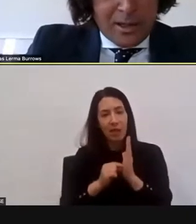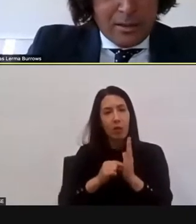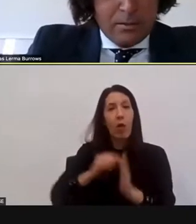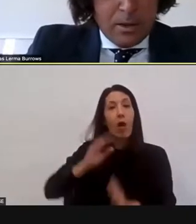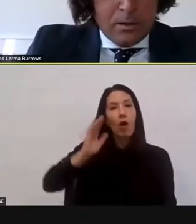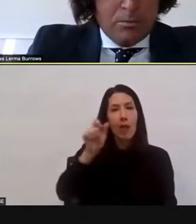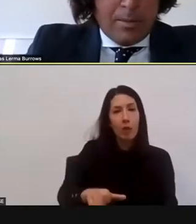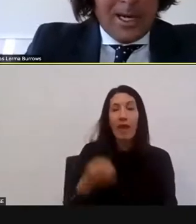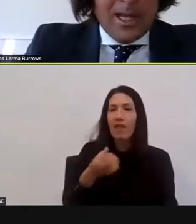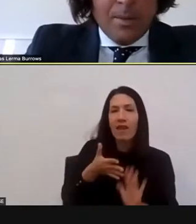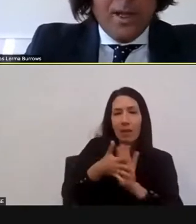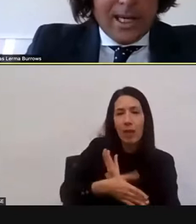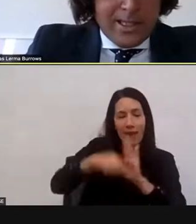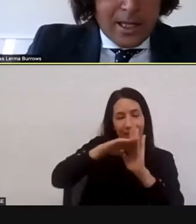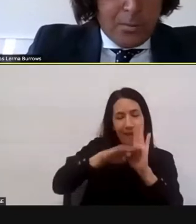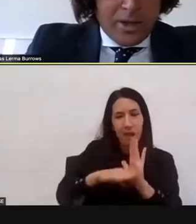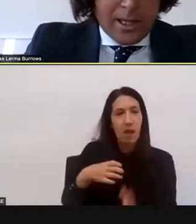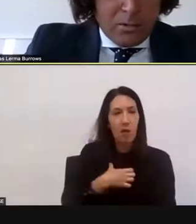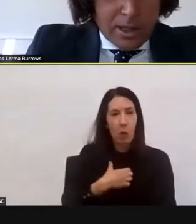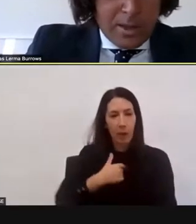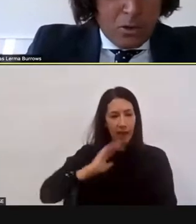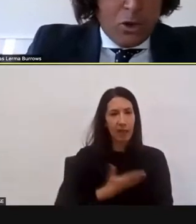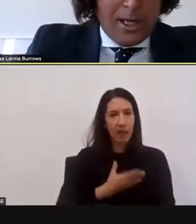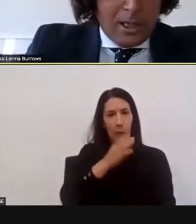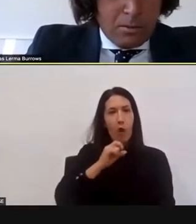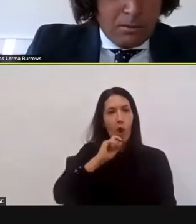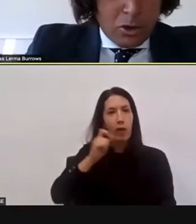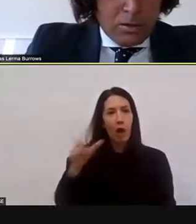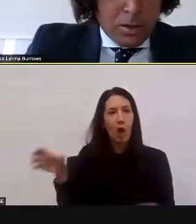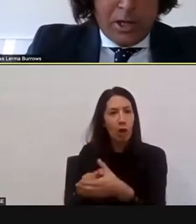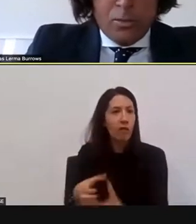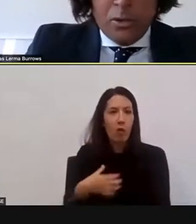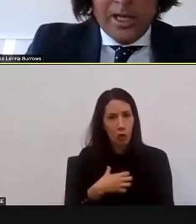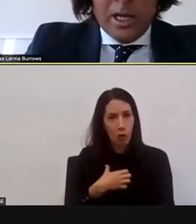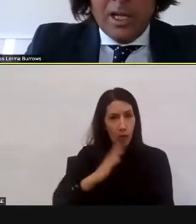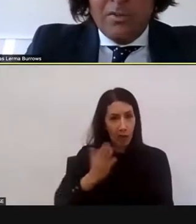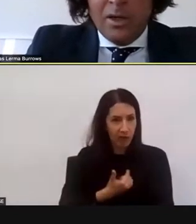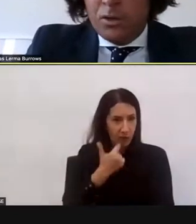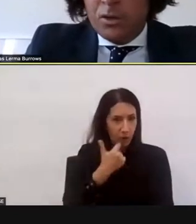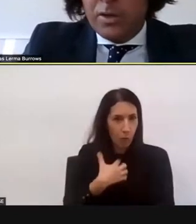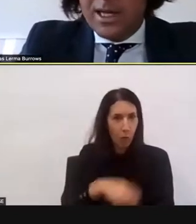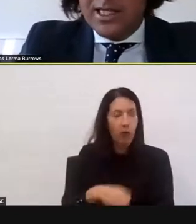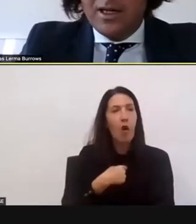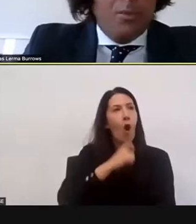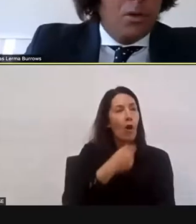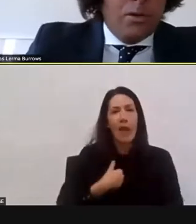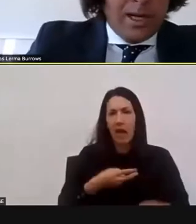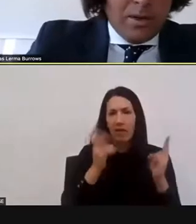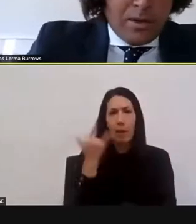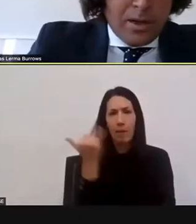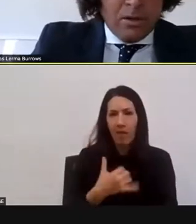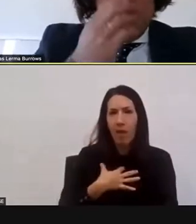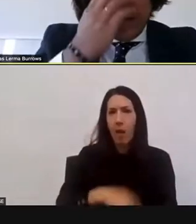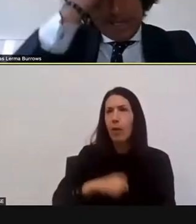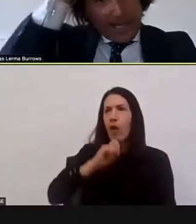especificar. Nadie me puede castigar por odiar a un determinado colectivo. No sé si me explico. Yo puedo odiar a mi jefe, puedo odiar una charla, puedo odiar a mi